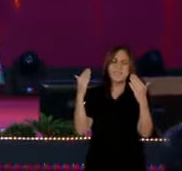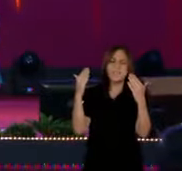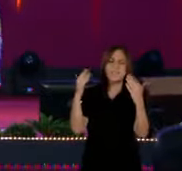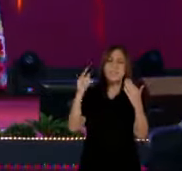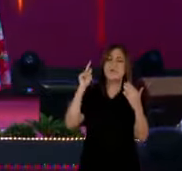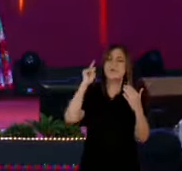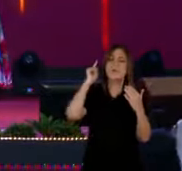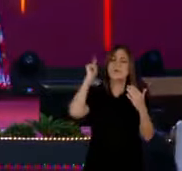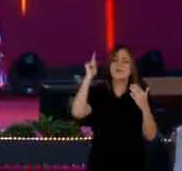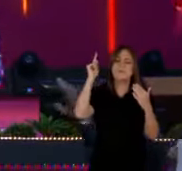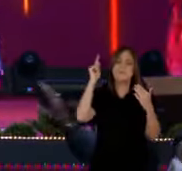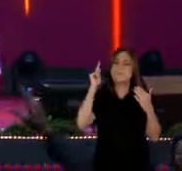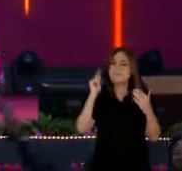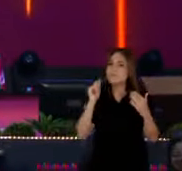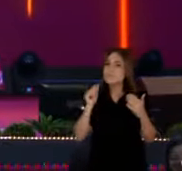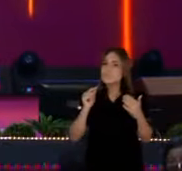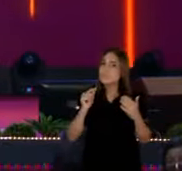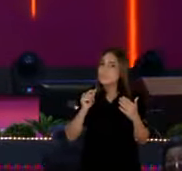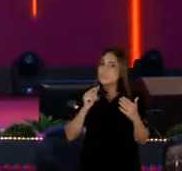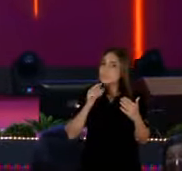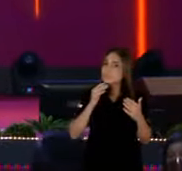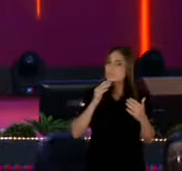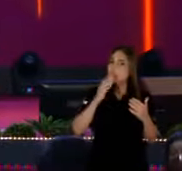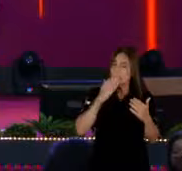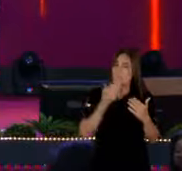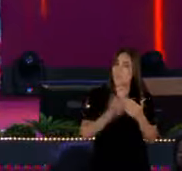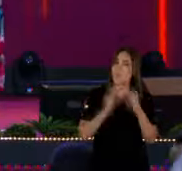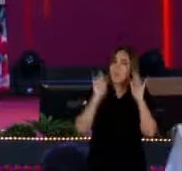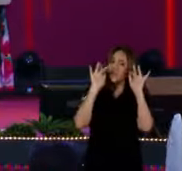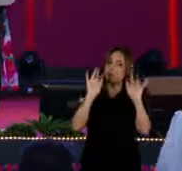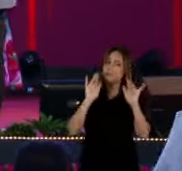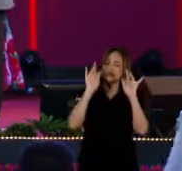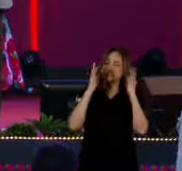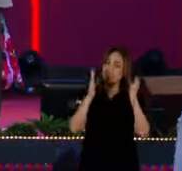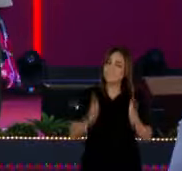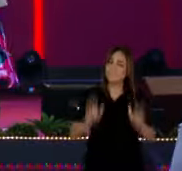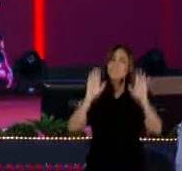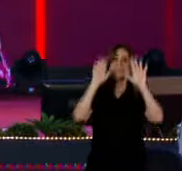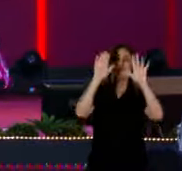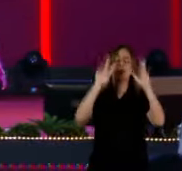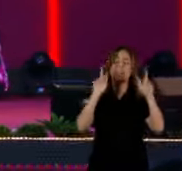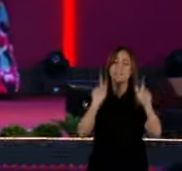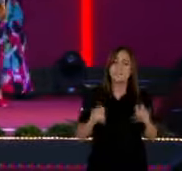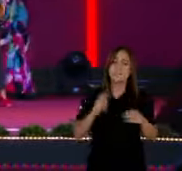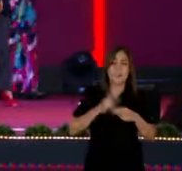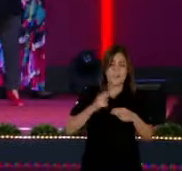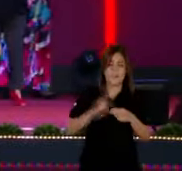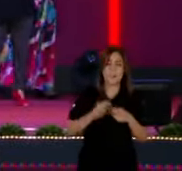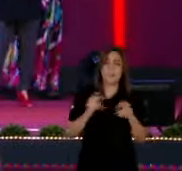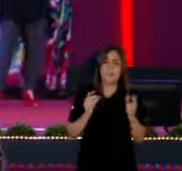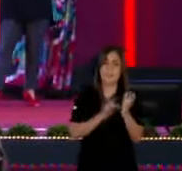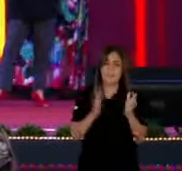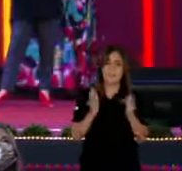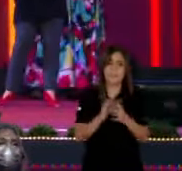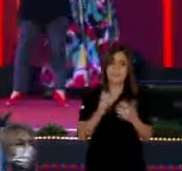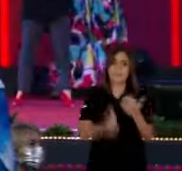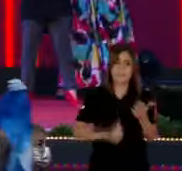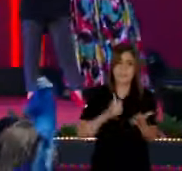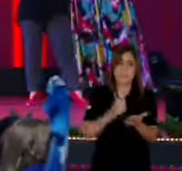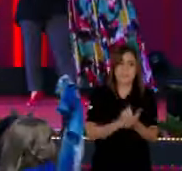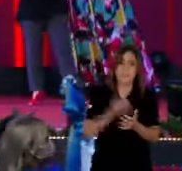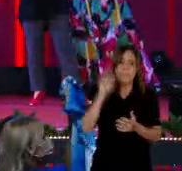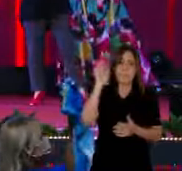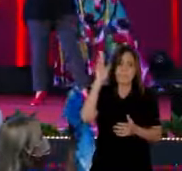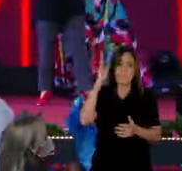tú has sido más que grande, poderoso, misericordioso con nosotros. En el nombre de Jesús. Amén, pastor.